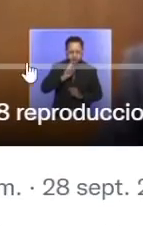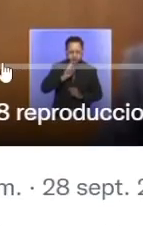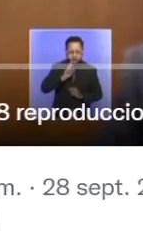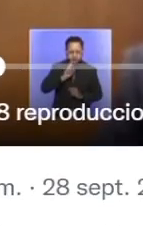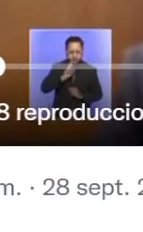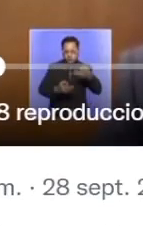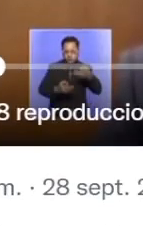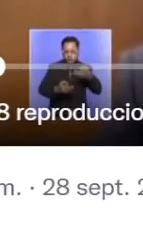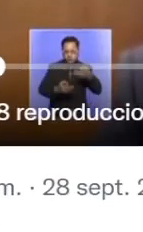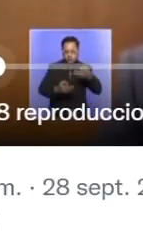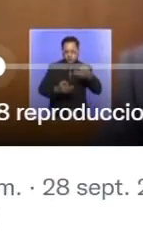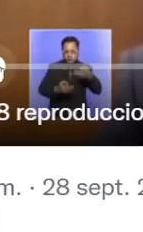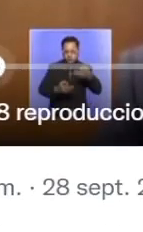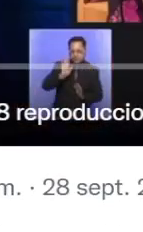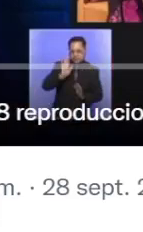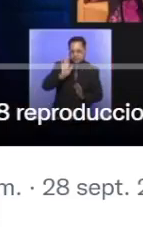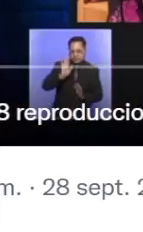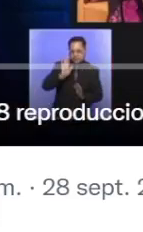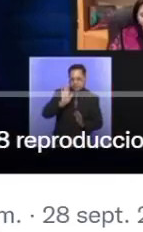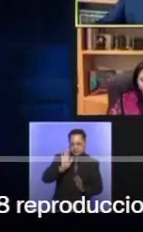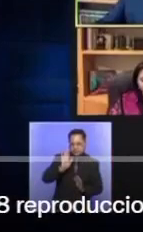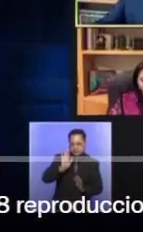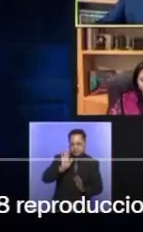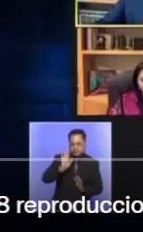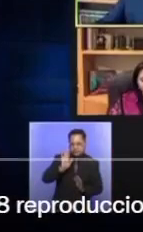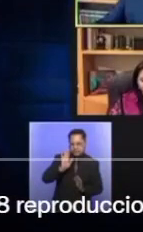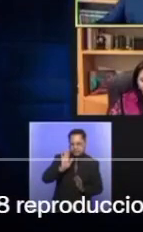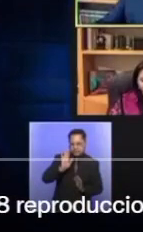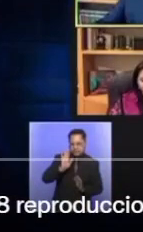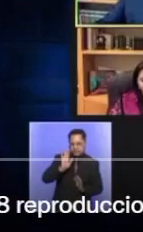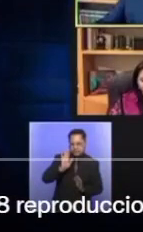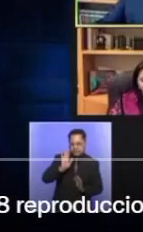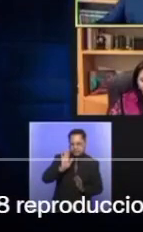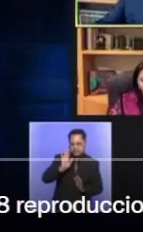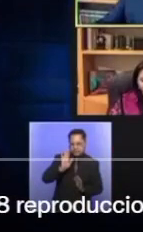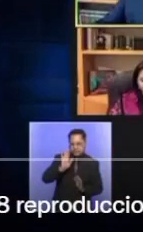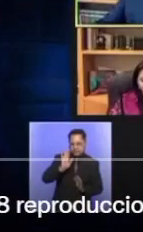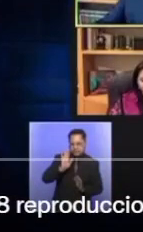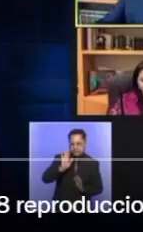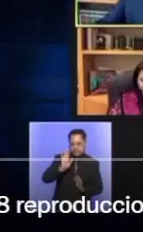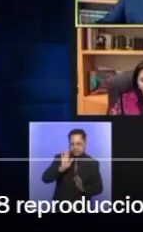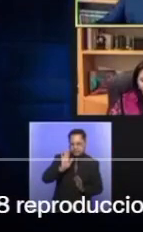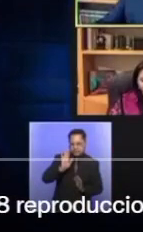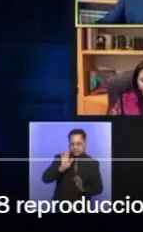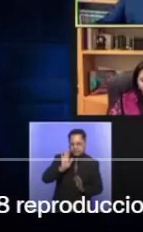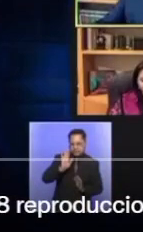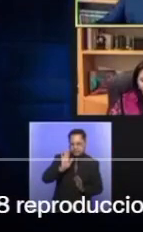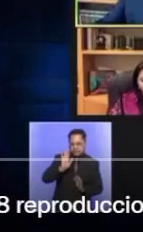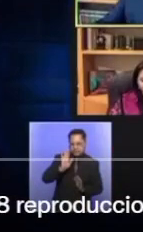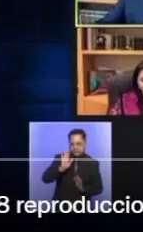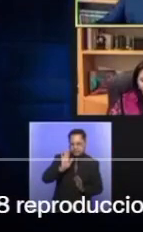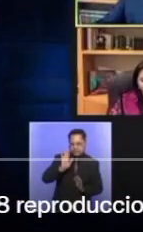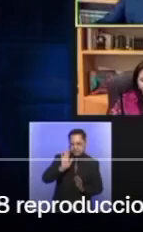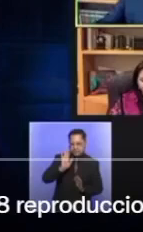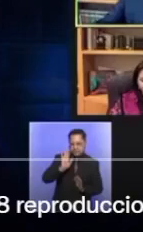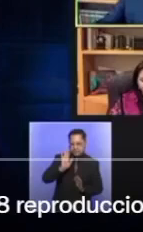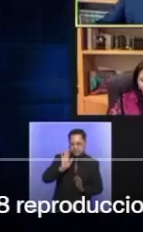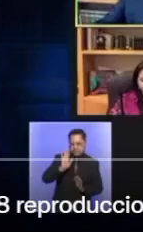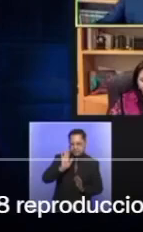a favor de América Villa Américo Villarreal y este es el ministro magistrado Perdón presidente Reyes Rodríguez